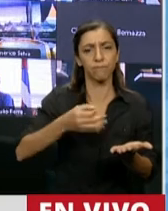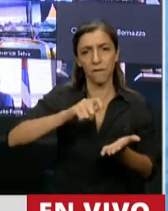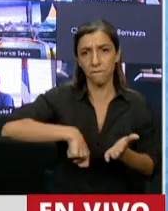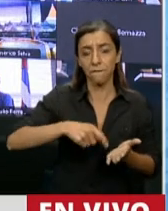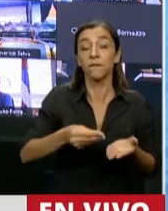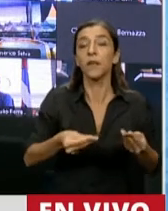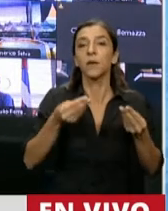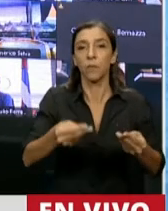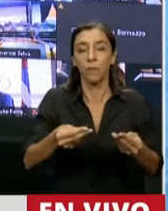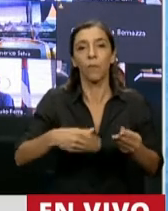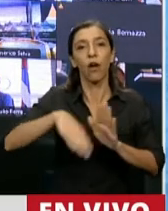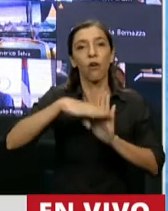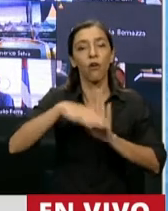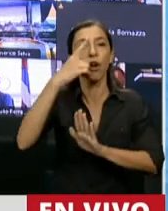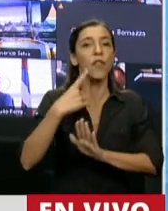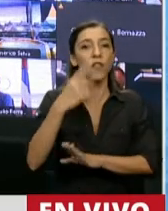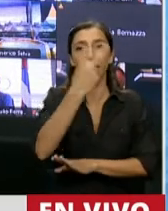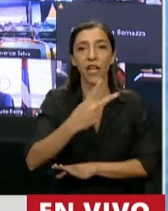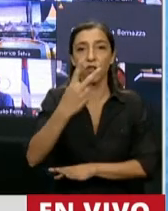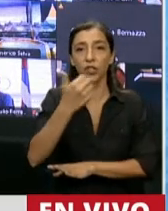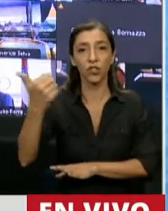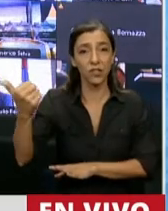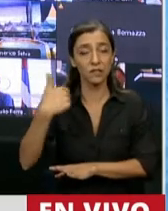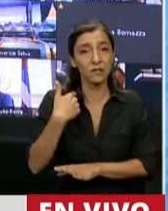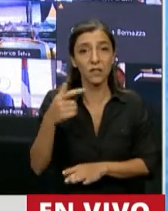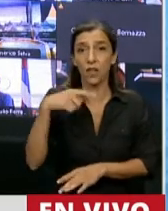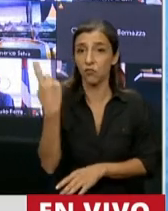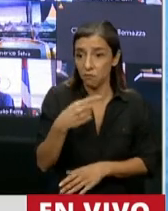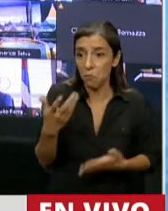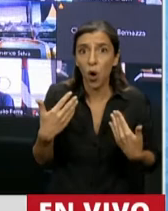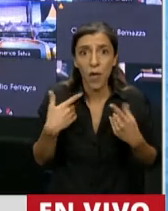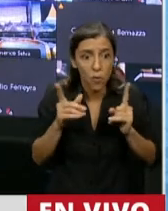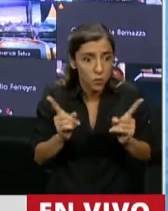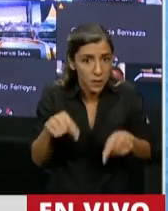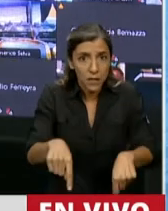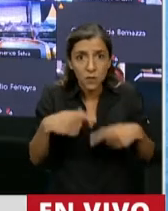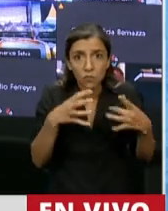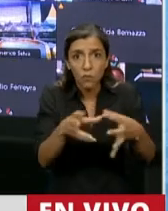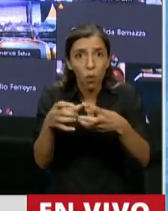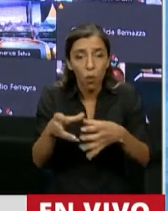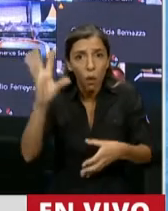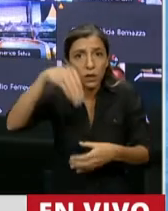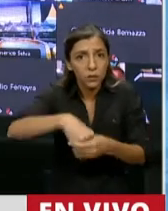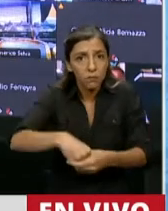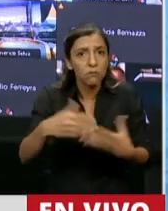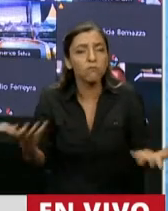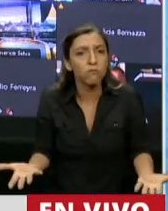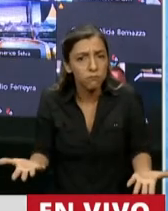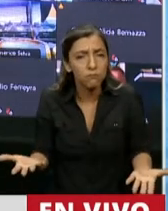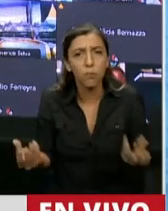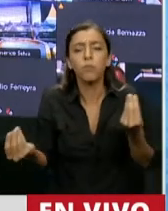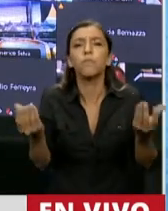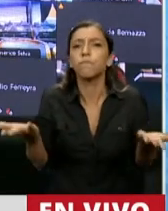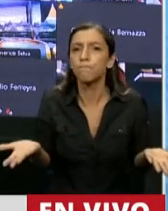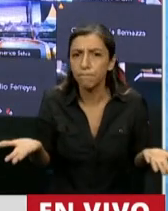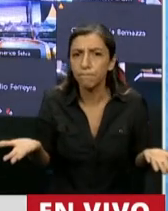bajo la orden del día 266, se podría estar tratando en este momento, en esta sesión, una